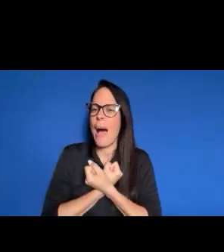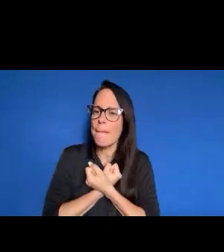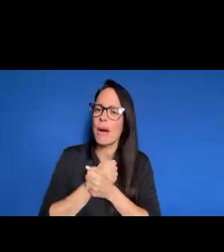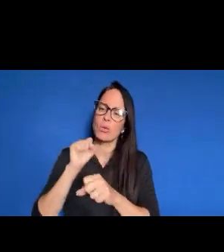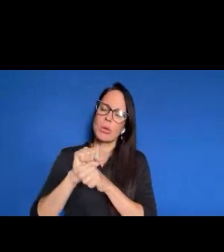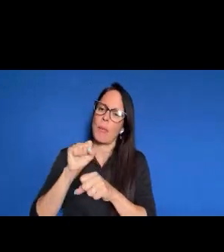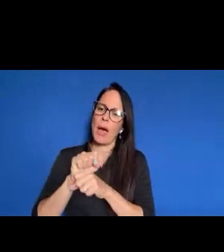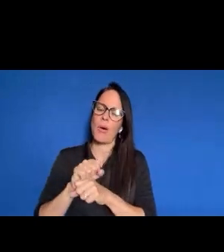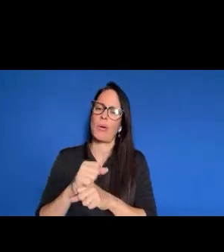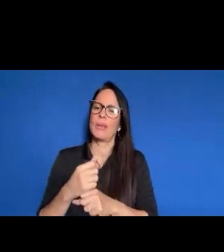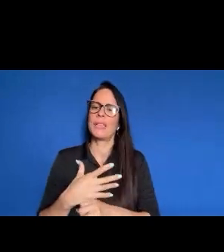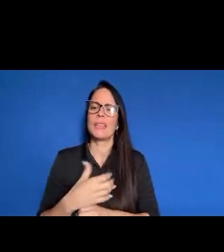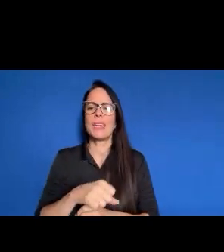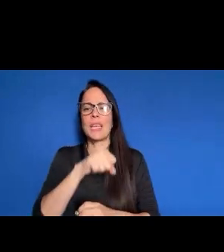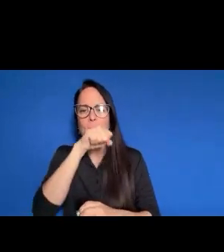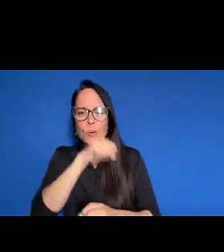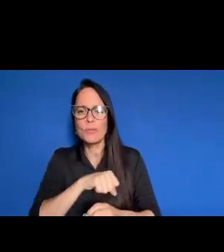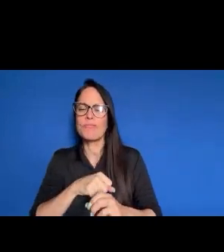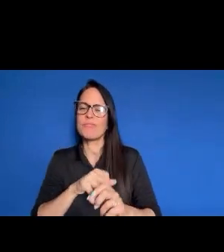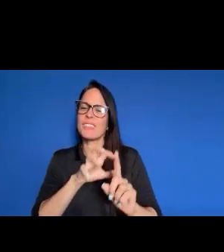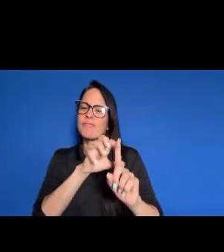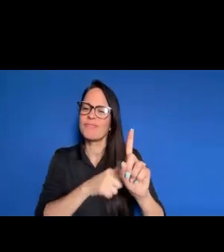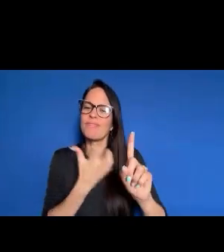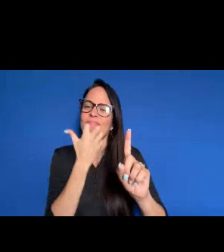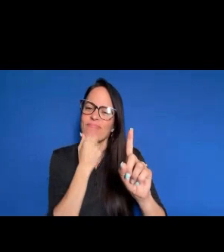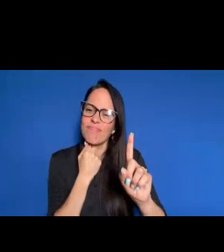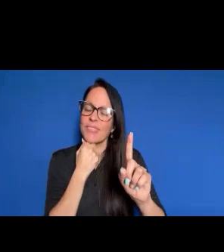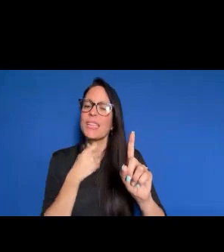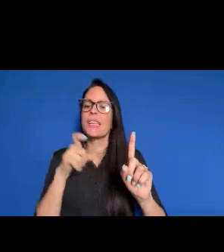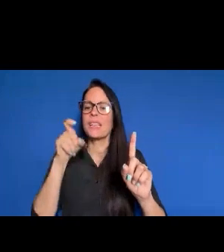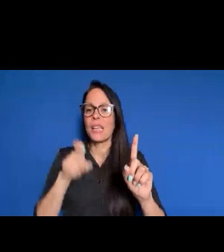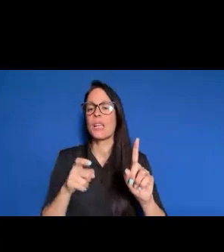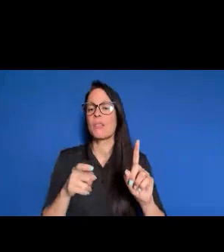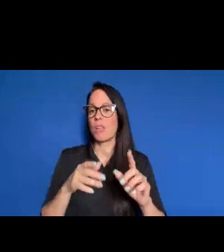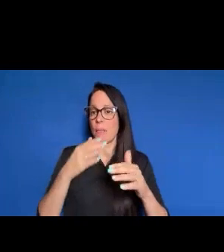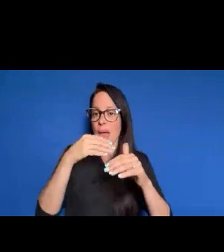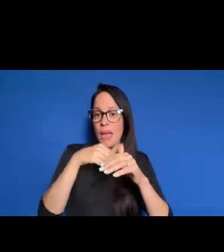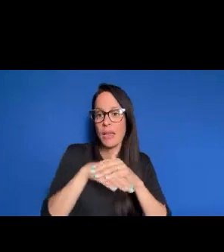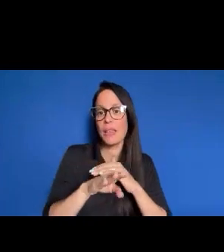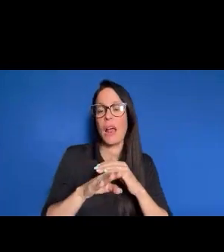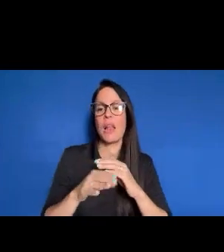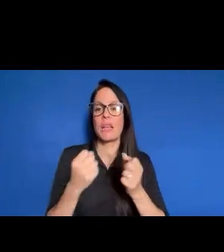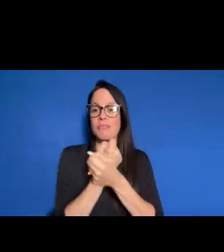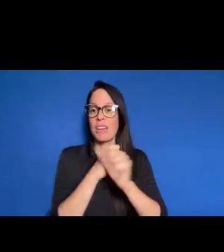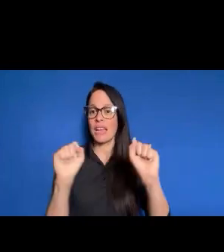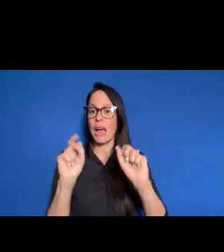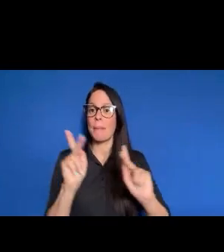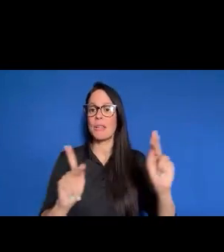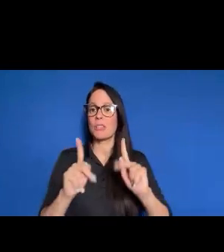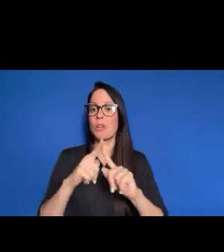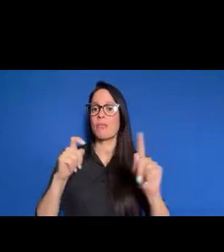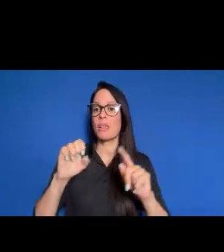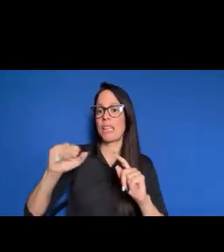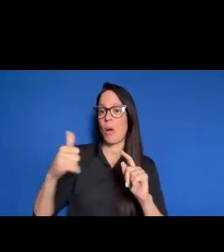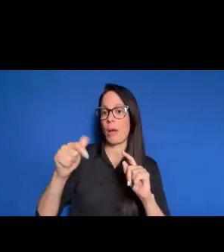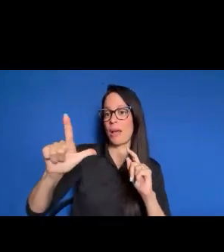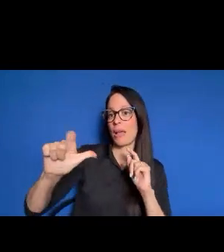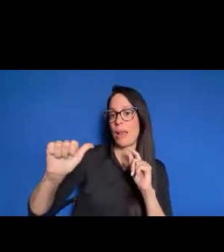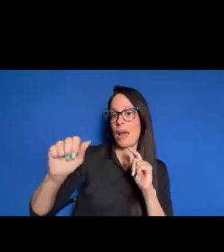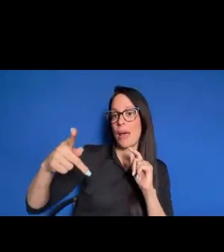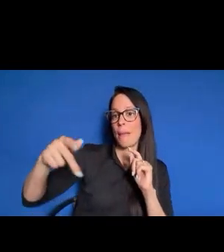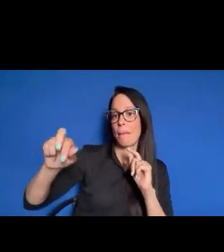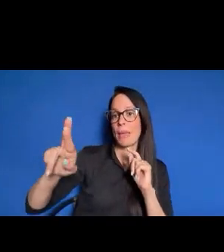no entra a la perla como entraba a rescatar a la gente de la perla, o sea, los adictos y todas esas cosas. Y yo entiendo